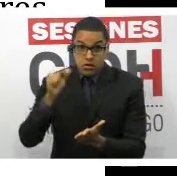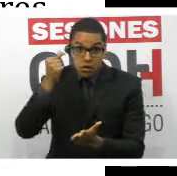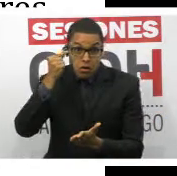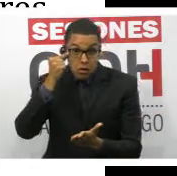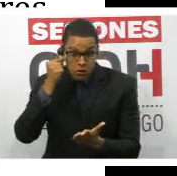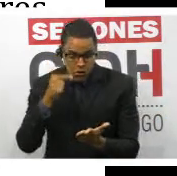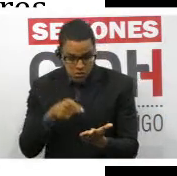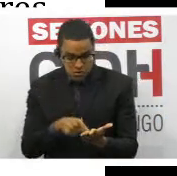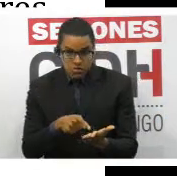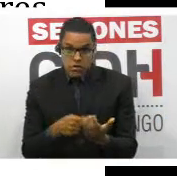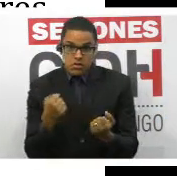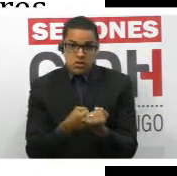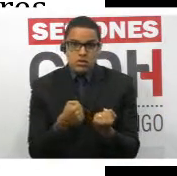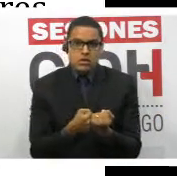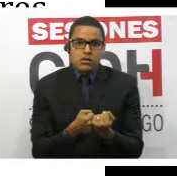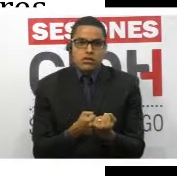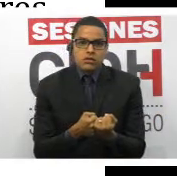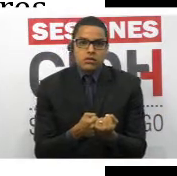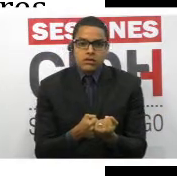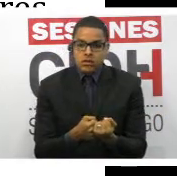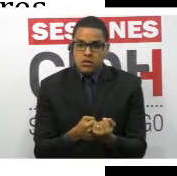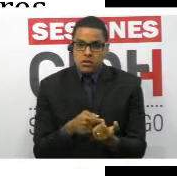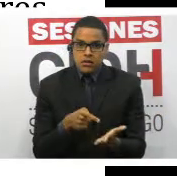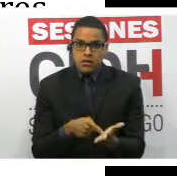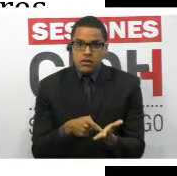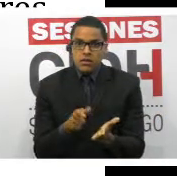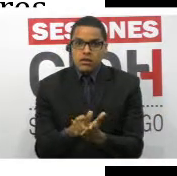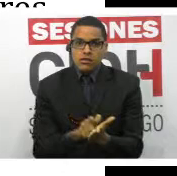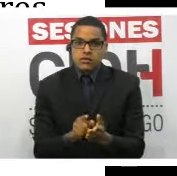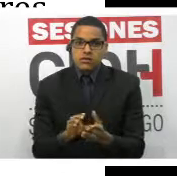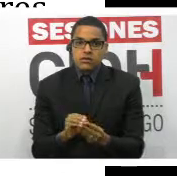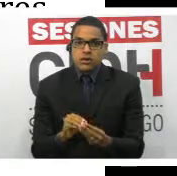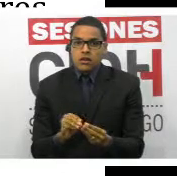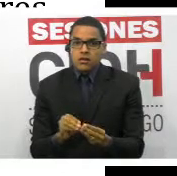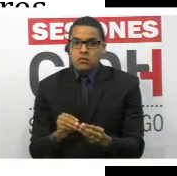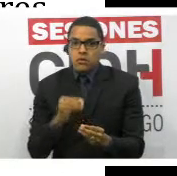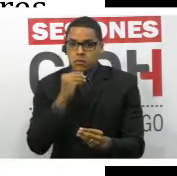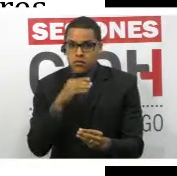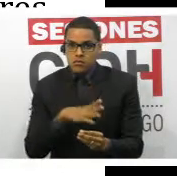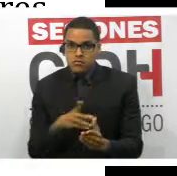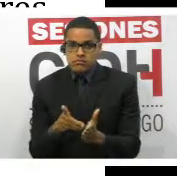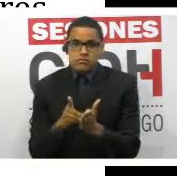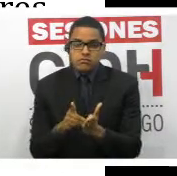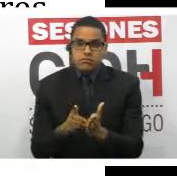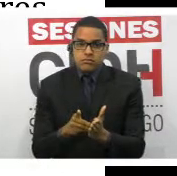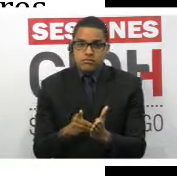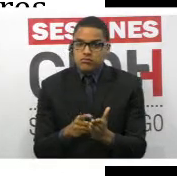de las digamos de las mujeres con discapacidad sobre todo en brindar el consentimiento informado